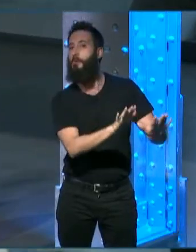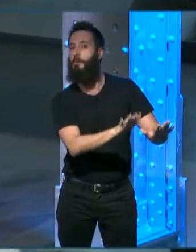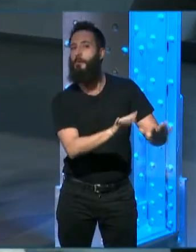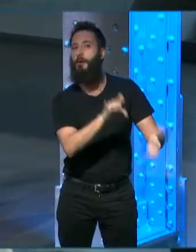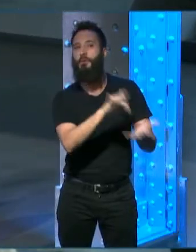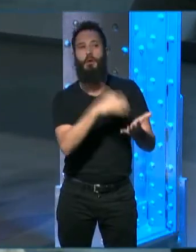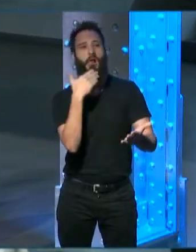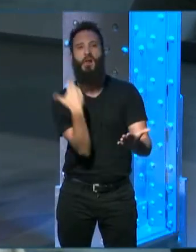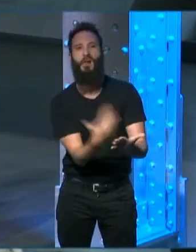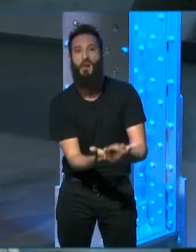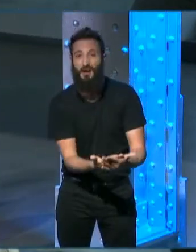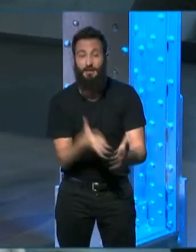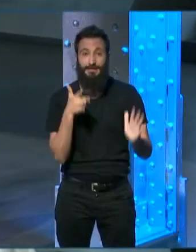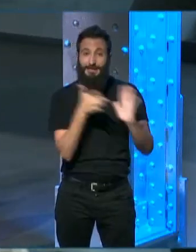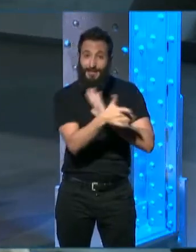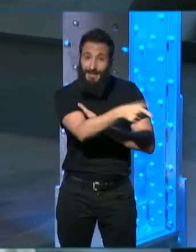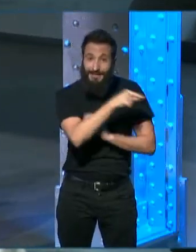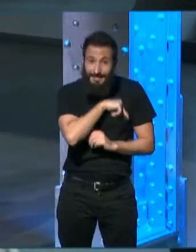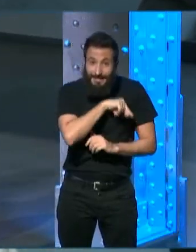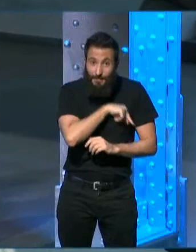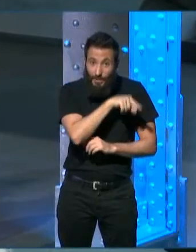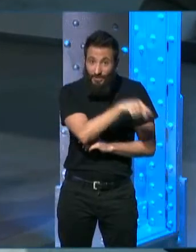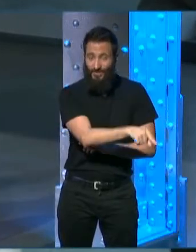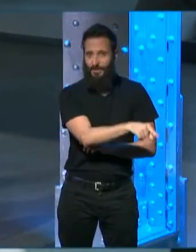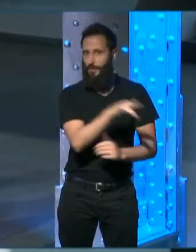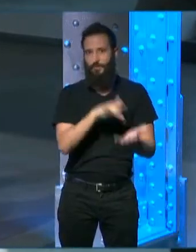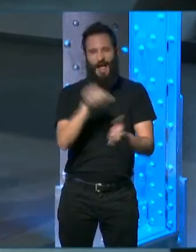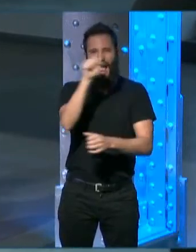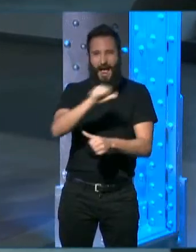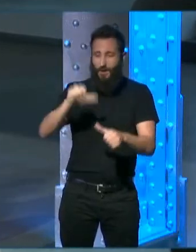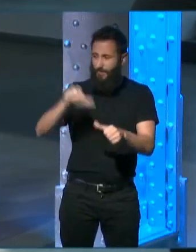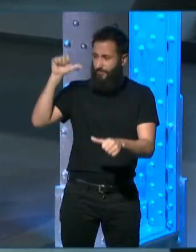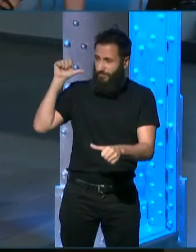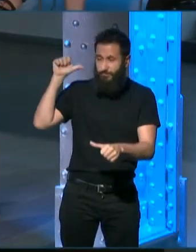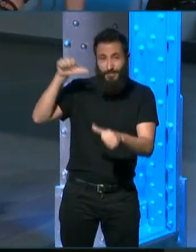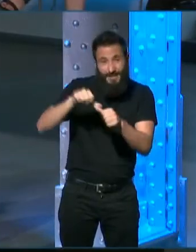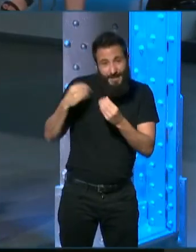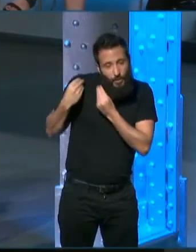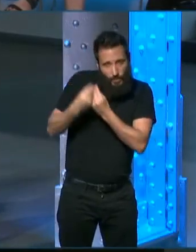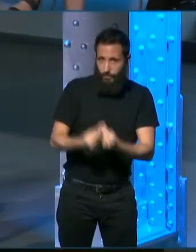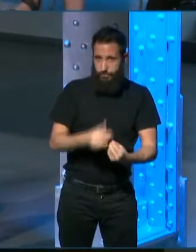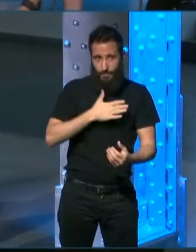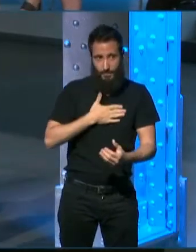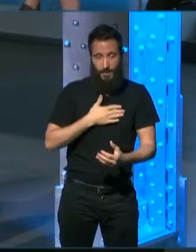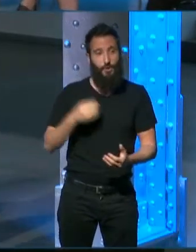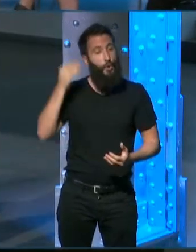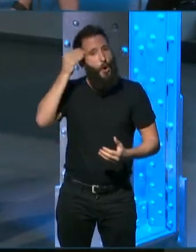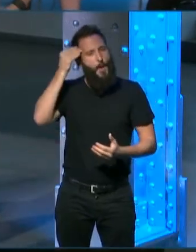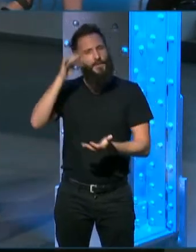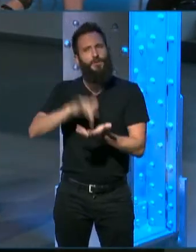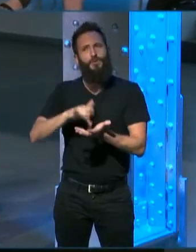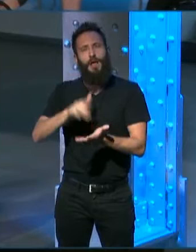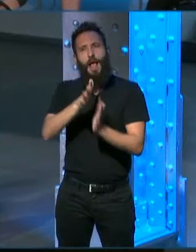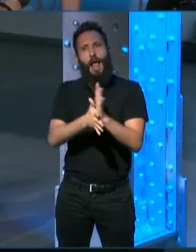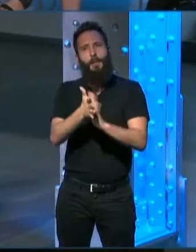mejor. Ese sentimiento me acompaña en los últimos años. Yo creo que cuando decimos la literatura, ¿qué es